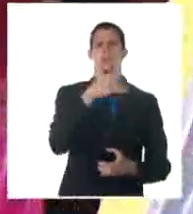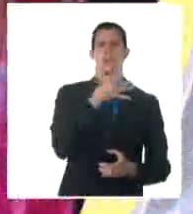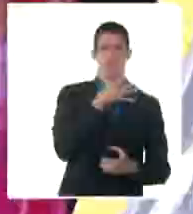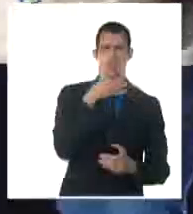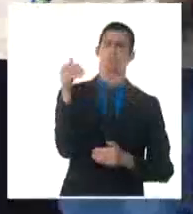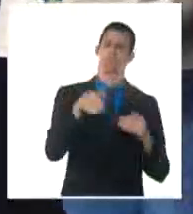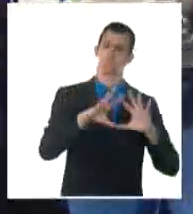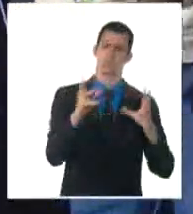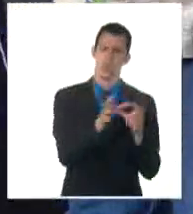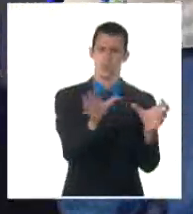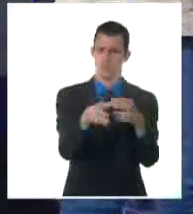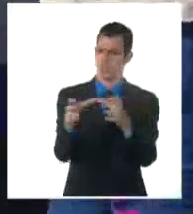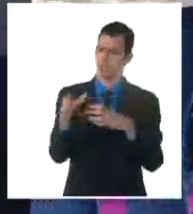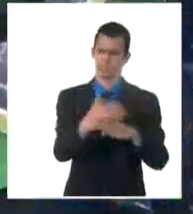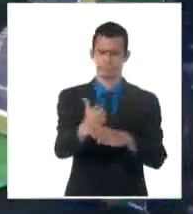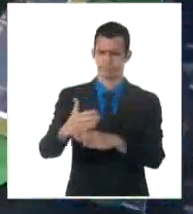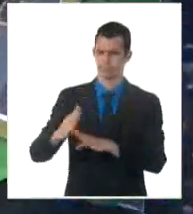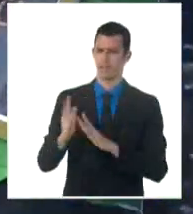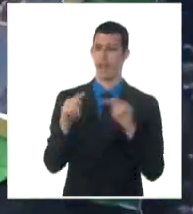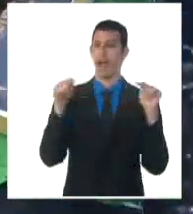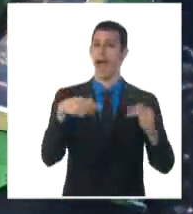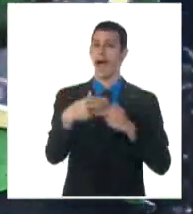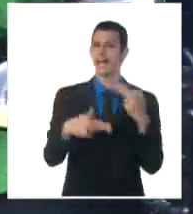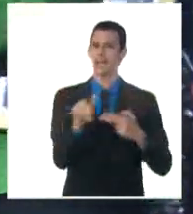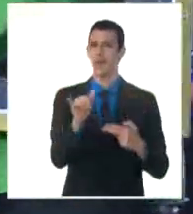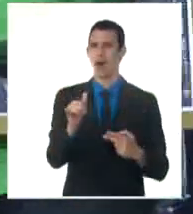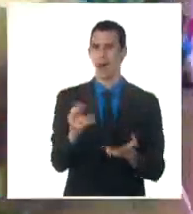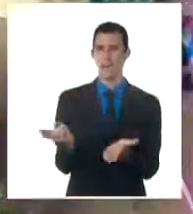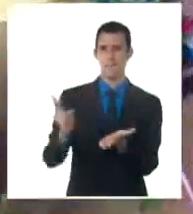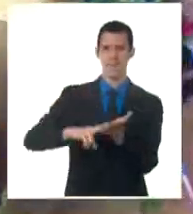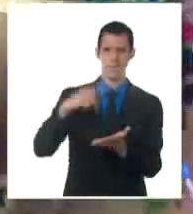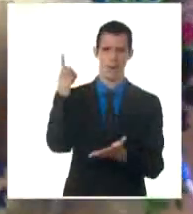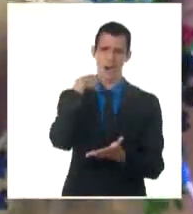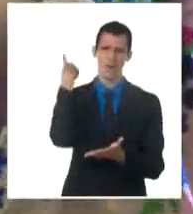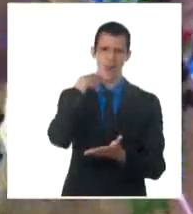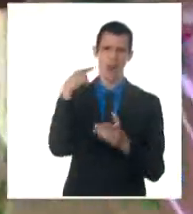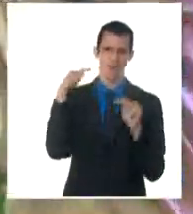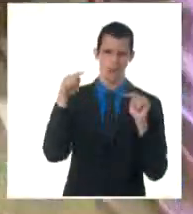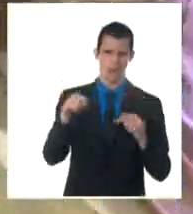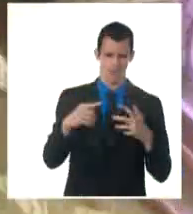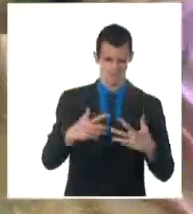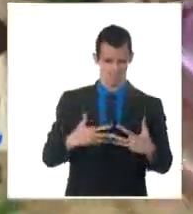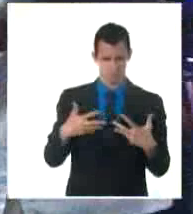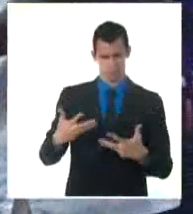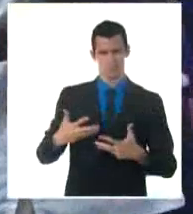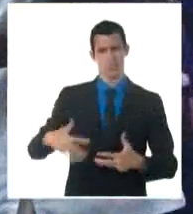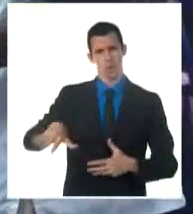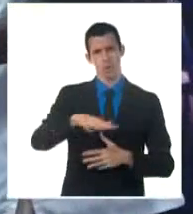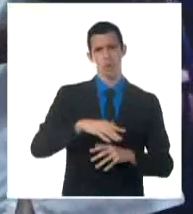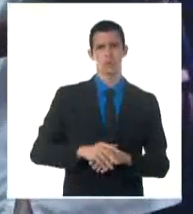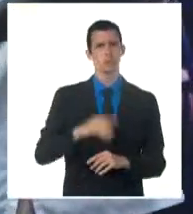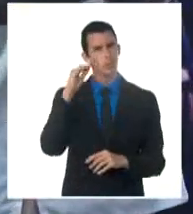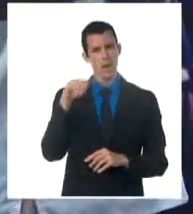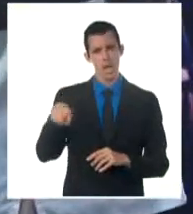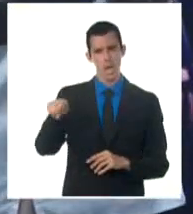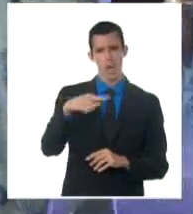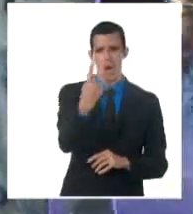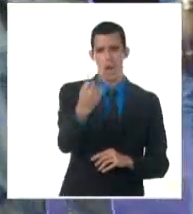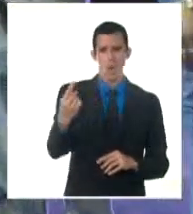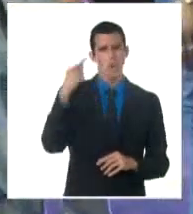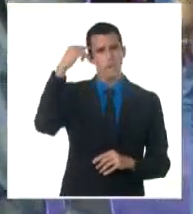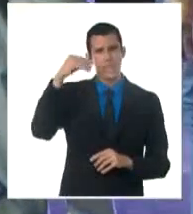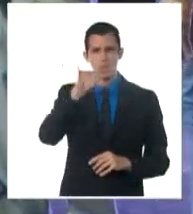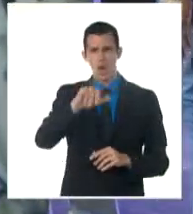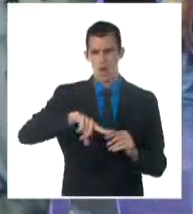se reconocieron a miembros y fundadores del comité, hacedores que apuestan por esa cultura como creación y derecho de